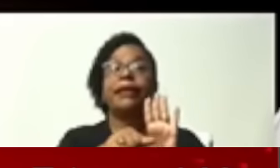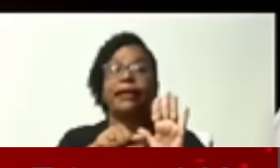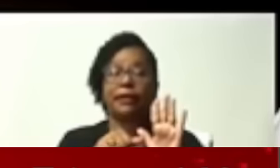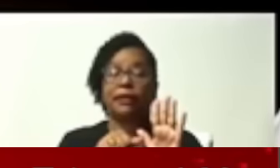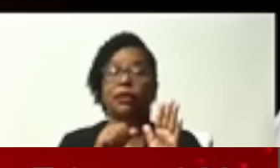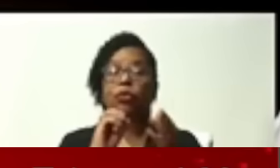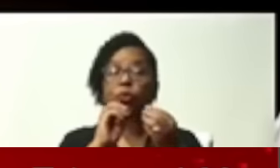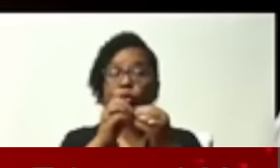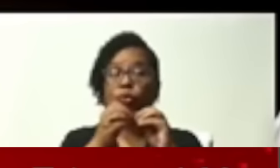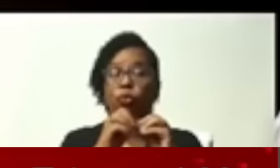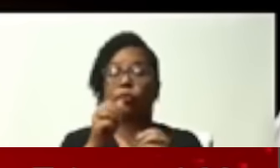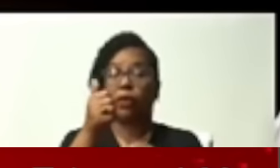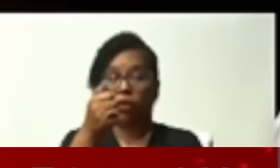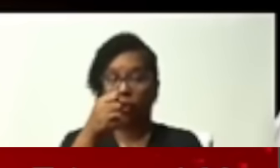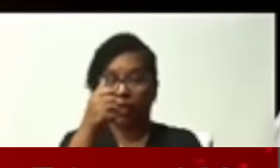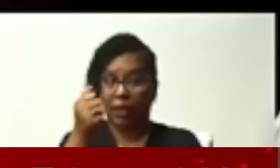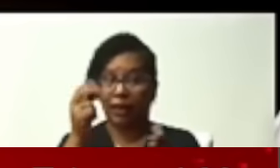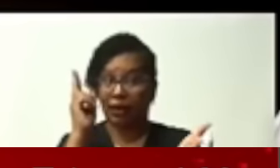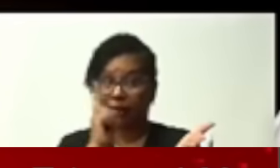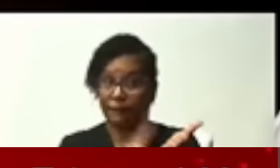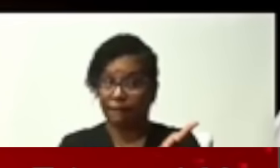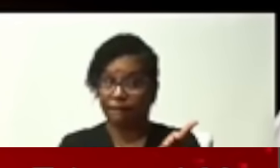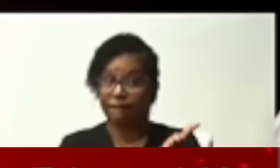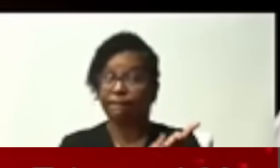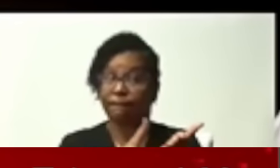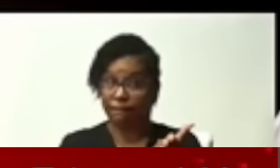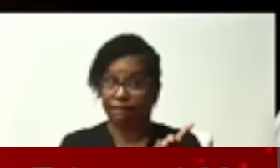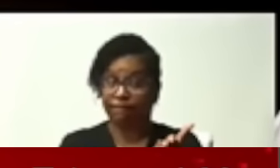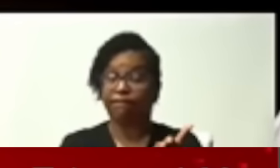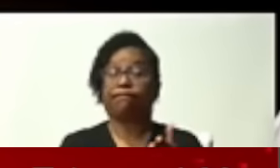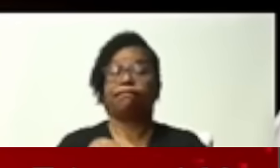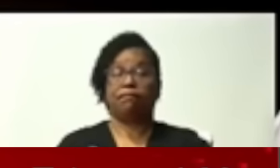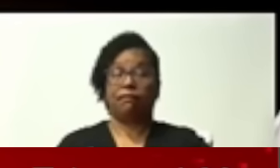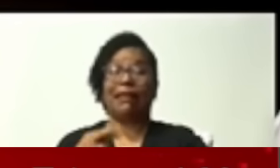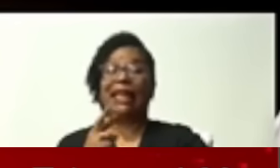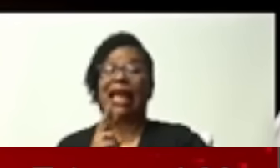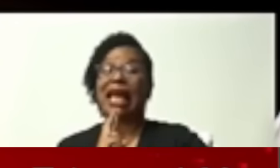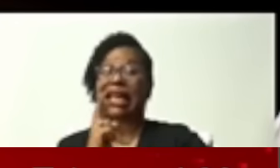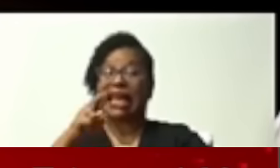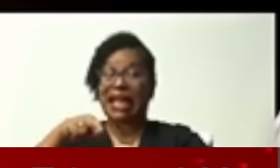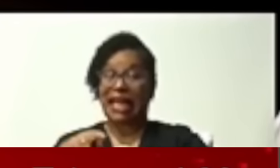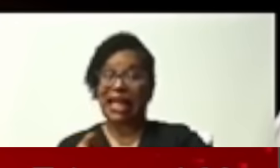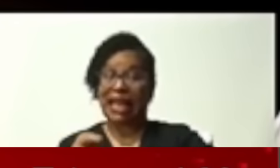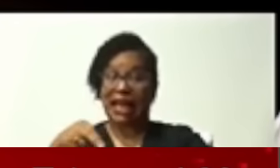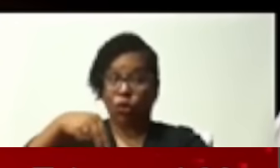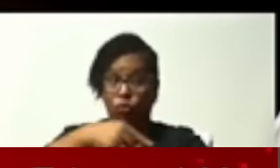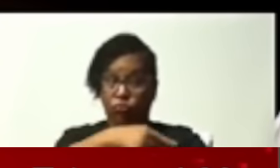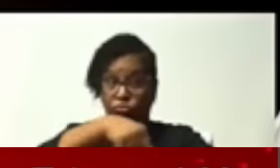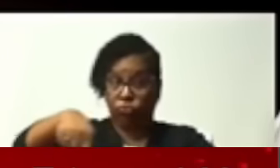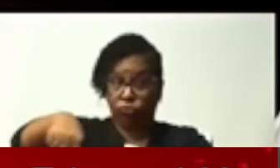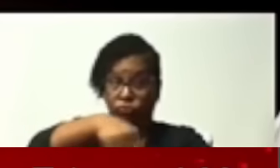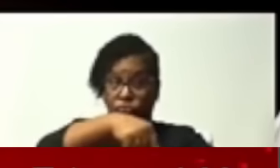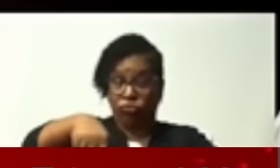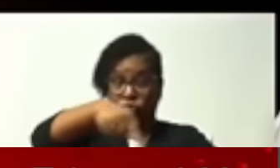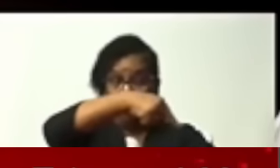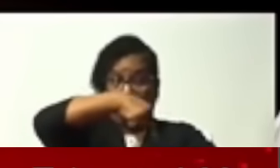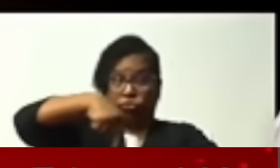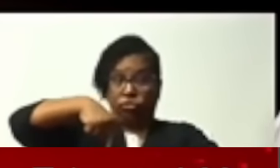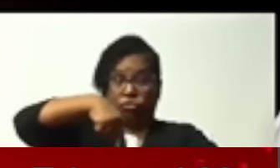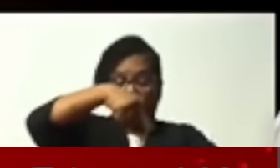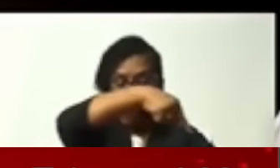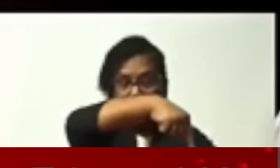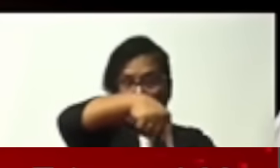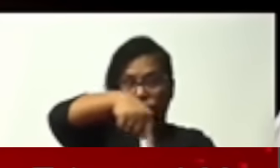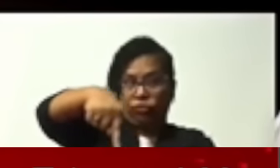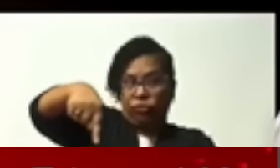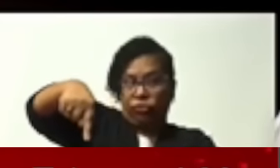es muy claro. En razón de que ríos y otros cursos de agua nacen en el territorio de un Estado y corren por el territorio del otro